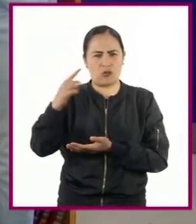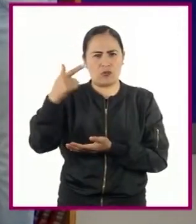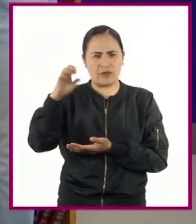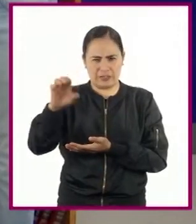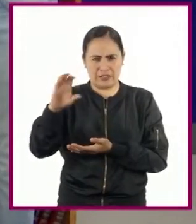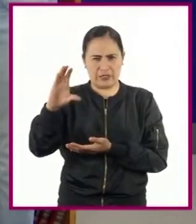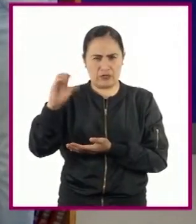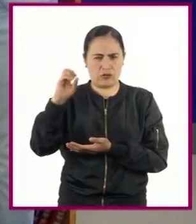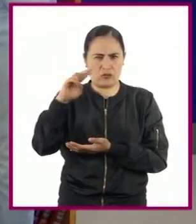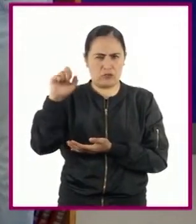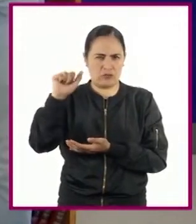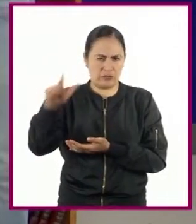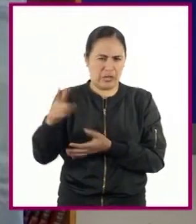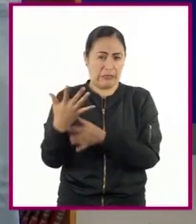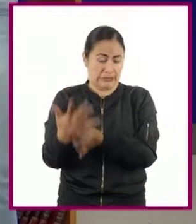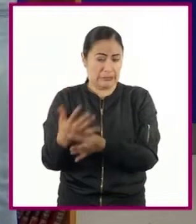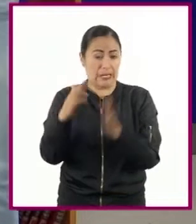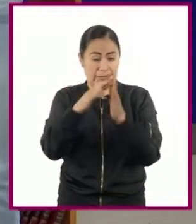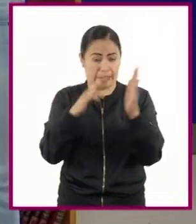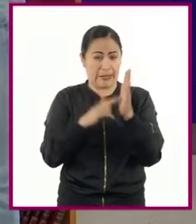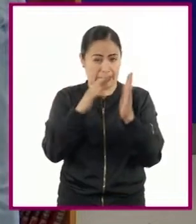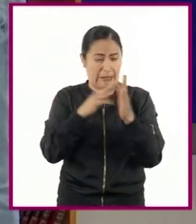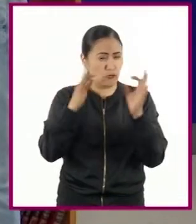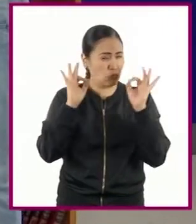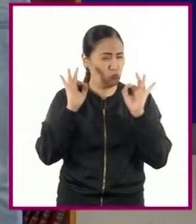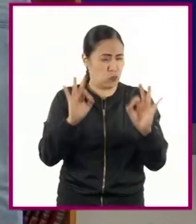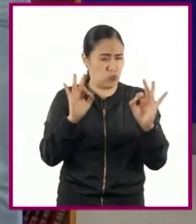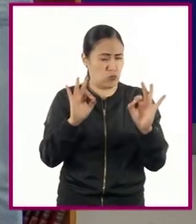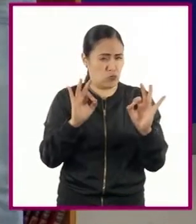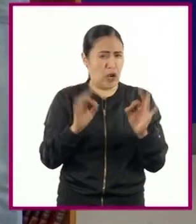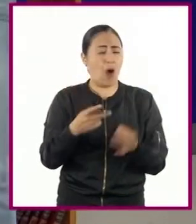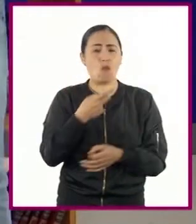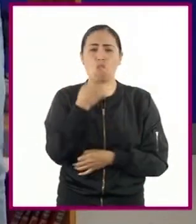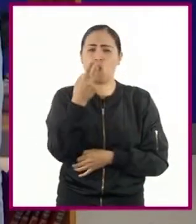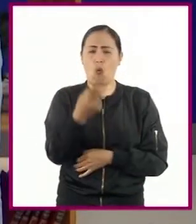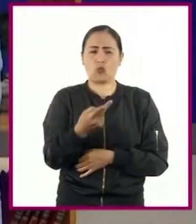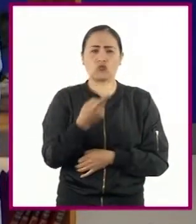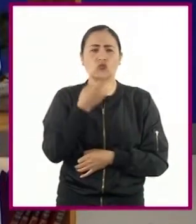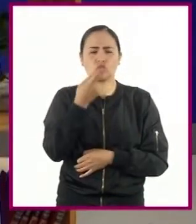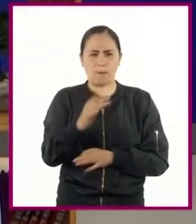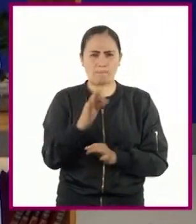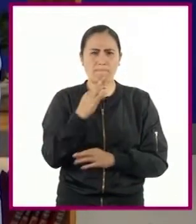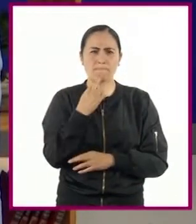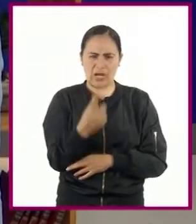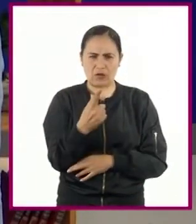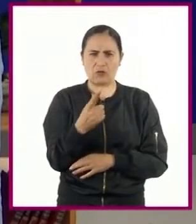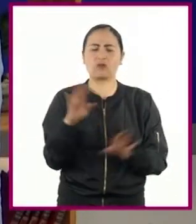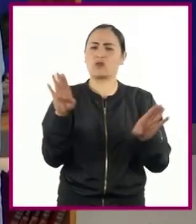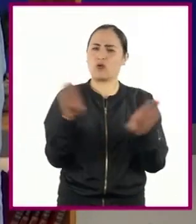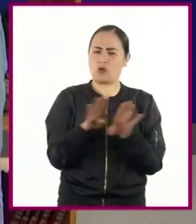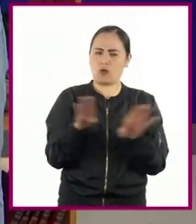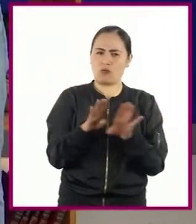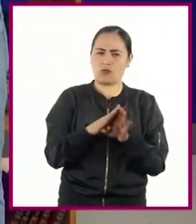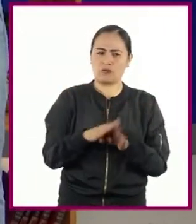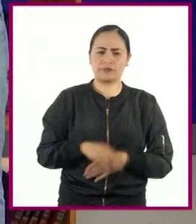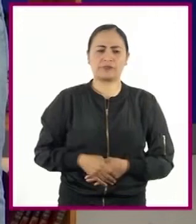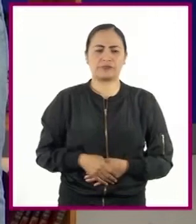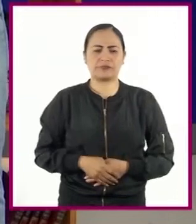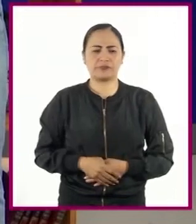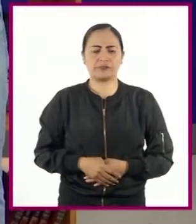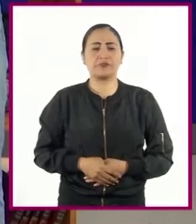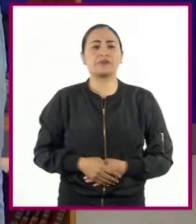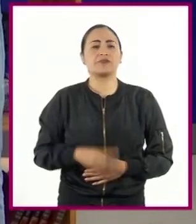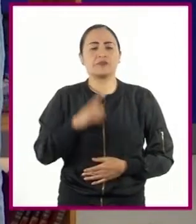reglas infalibles para mejorar la voz. Estas son... 1. Respirar